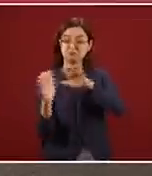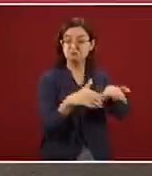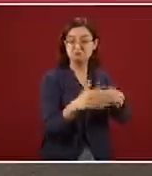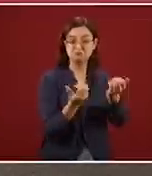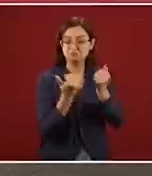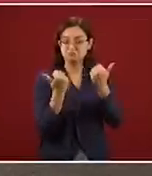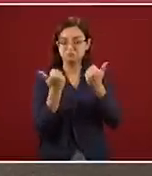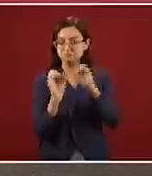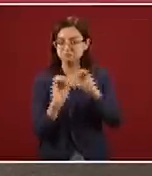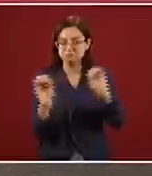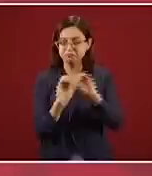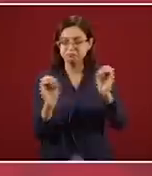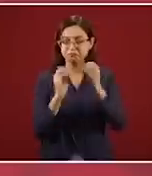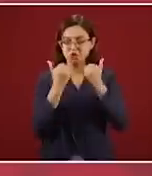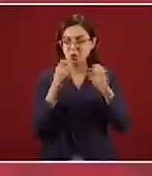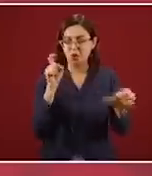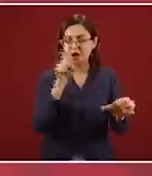tiene seguridad social,